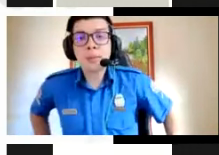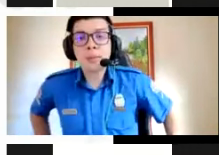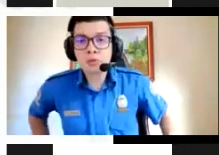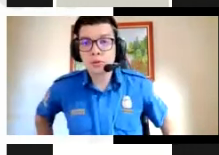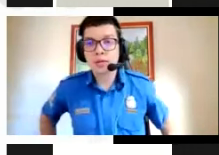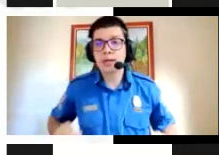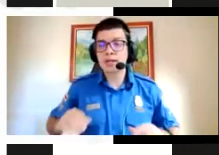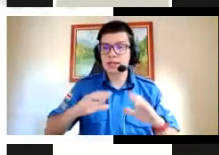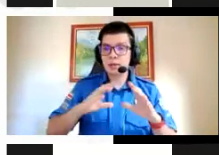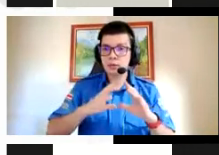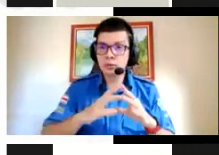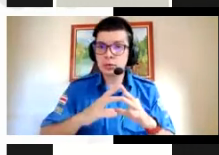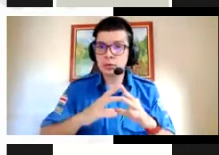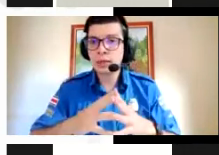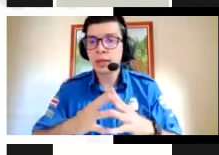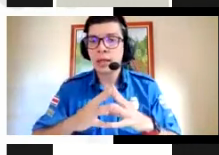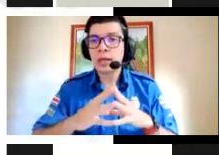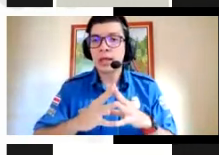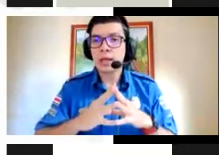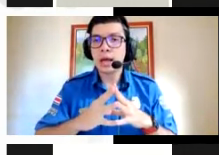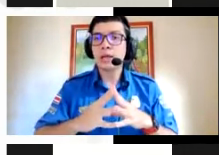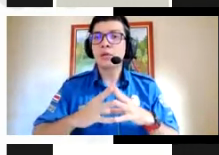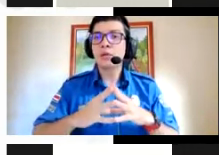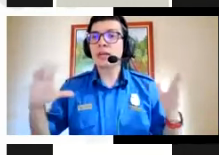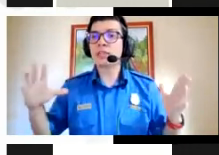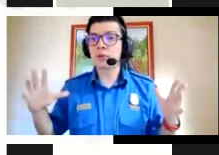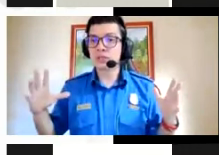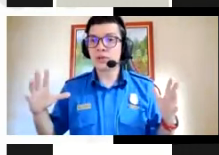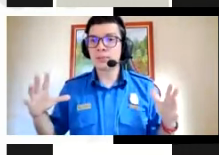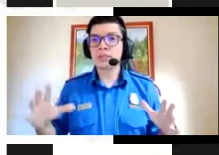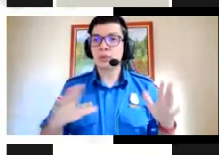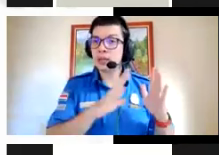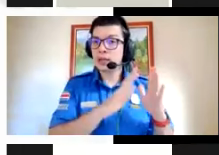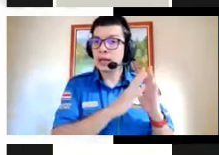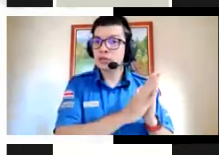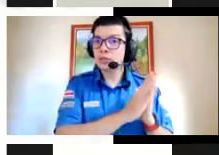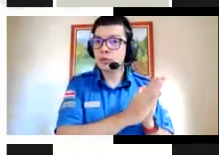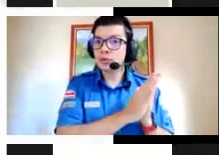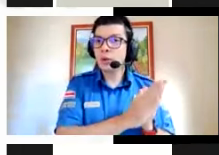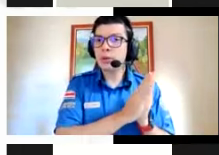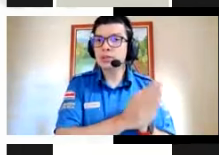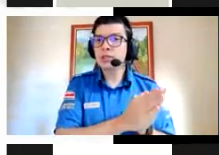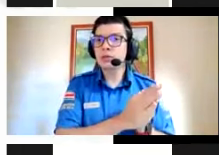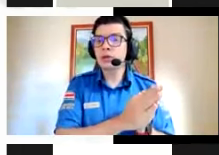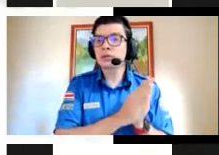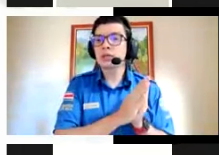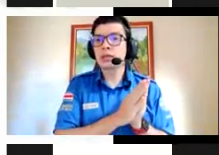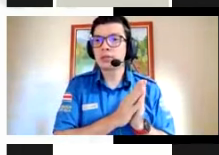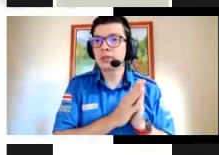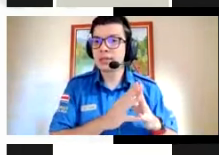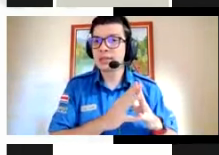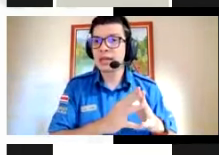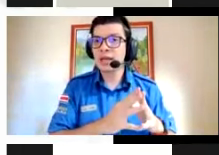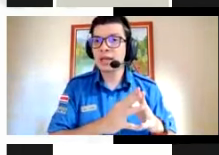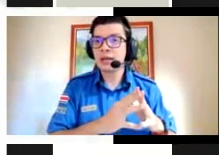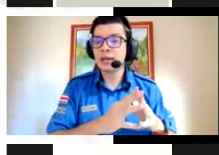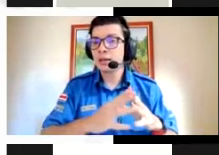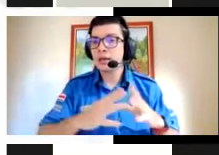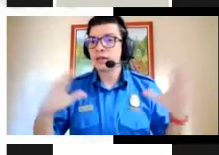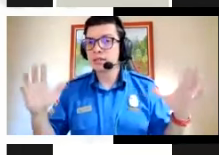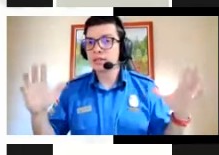costar mucho que alcancemos una atmósfera explosiva. ¿Se acuerdan? El 2.5% de concentración de gas en el